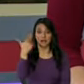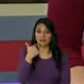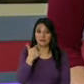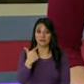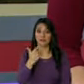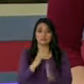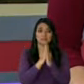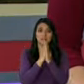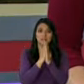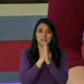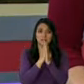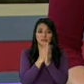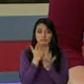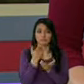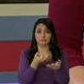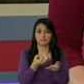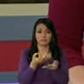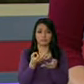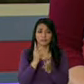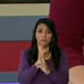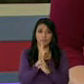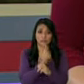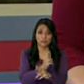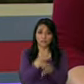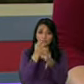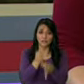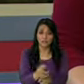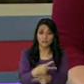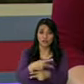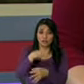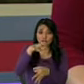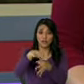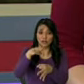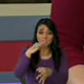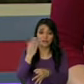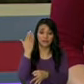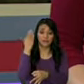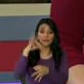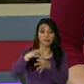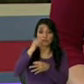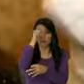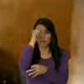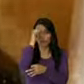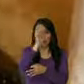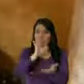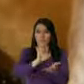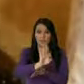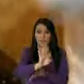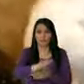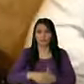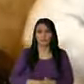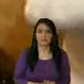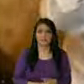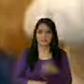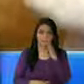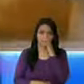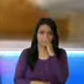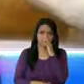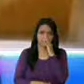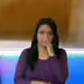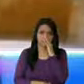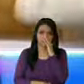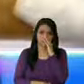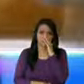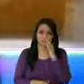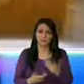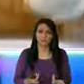llamado por la demora en la proclamación de resultados oficiales tras las elecciones del pasado domingo. Fajémonos todos, nos estamos jugando